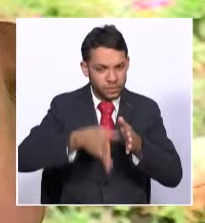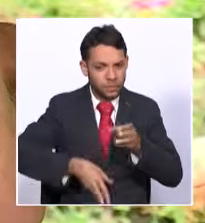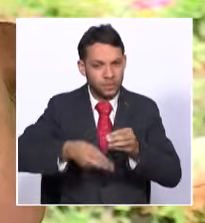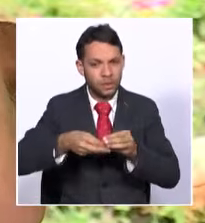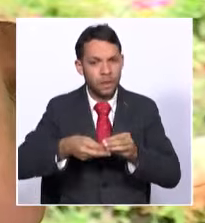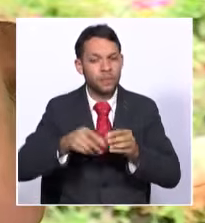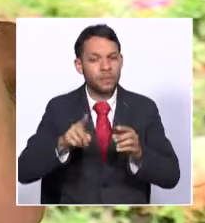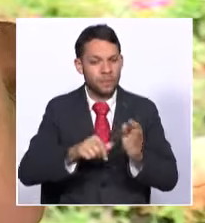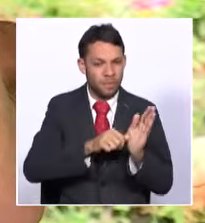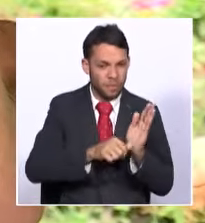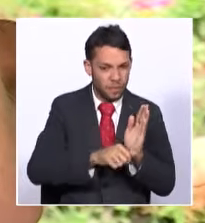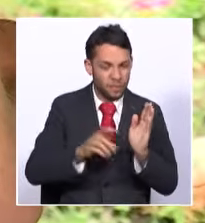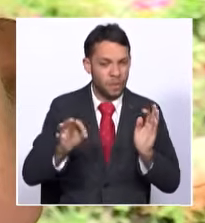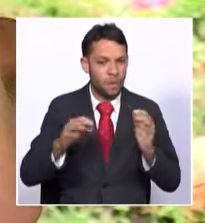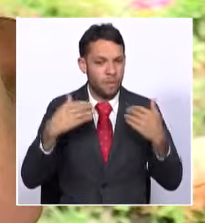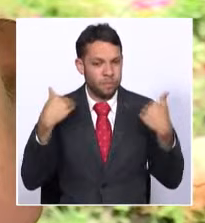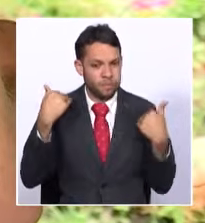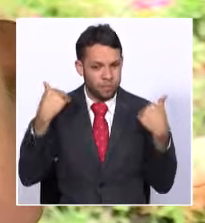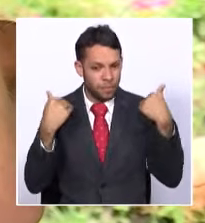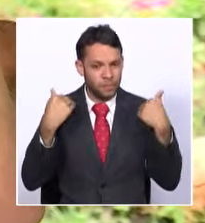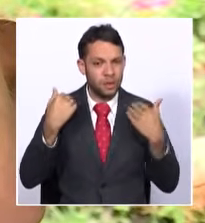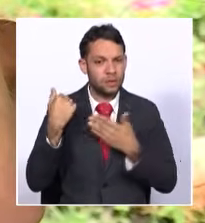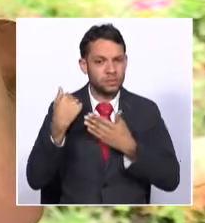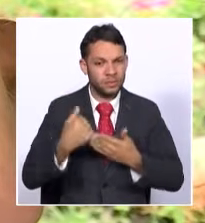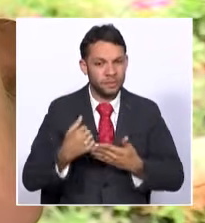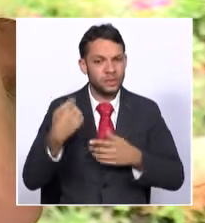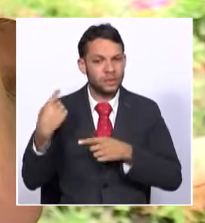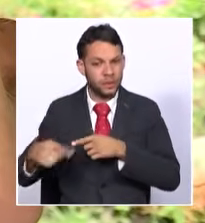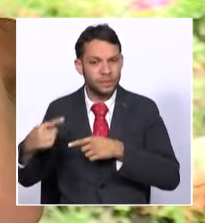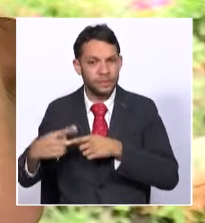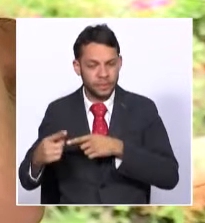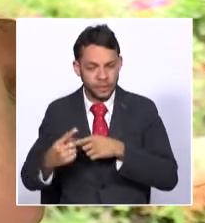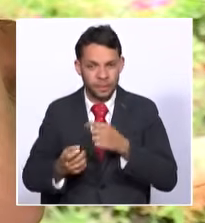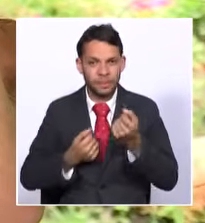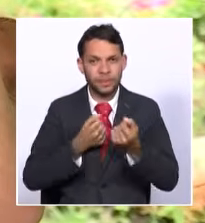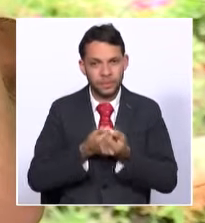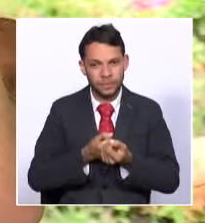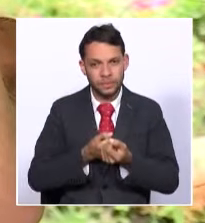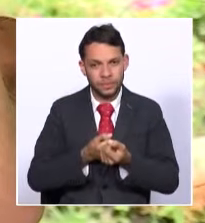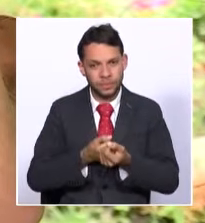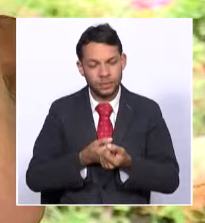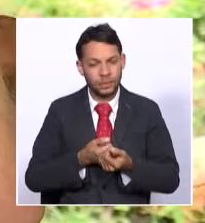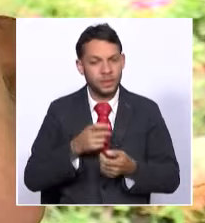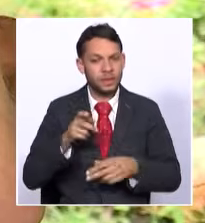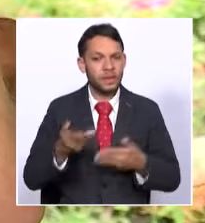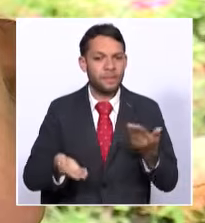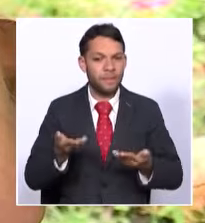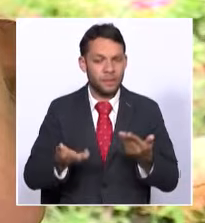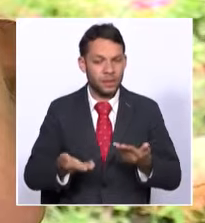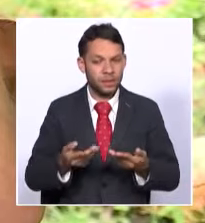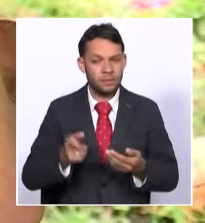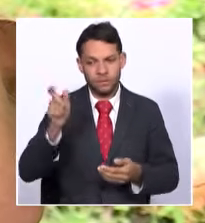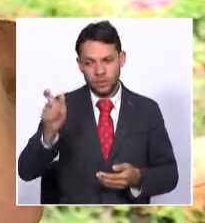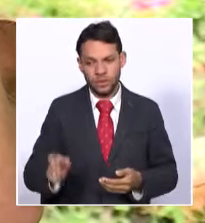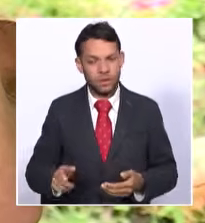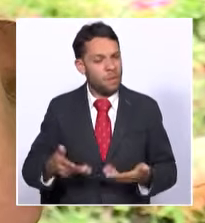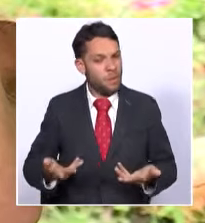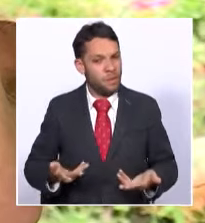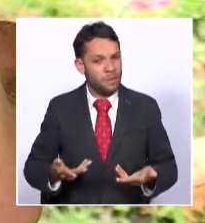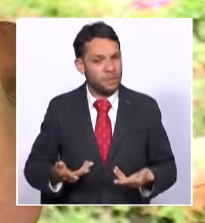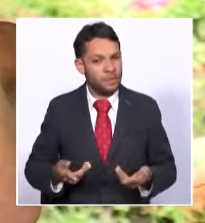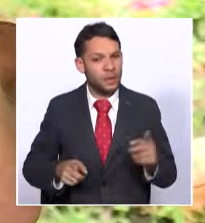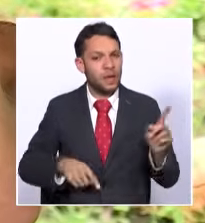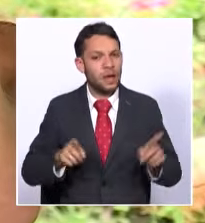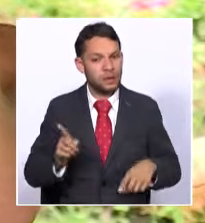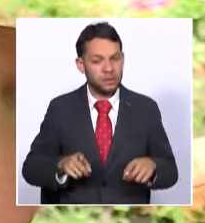lomos. Bueno, múltiples patologías a partir de la postura. Pero ¿qué pasa cuando la postura